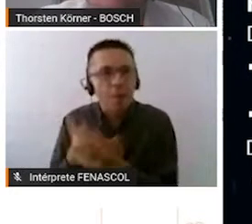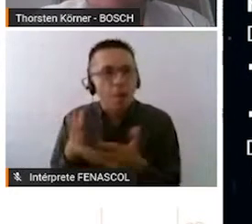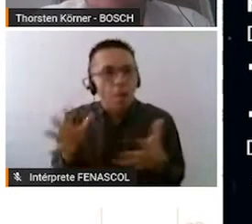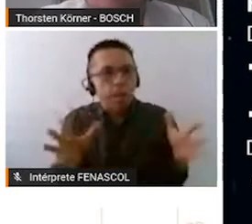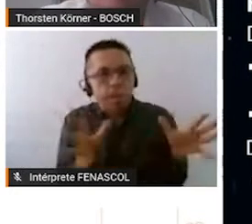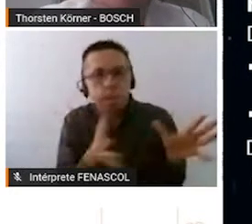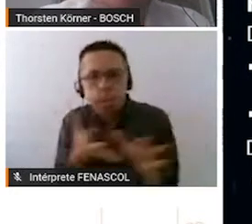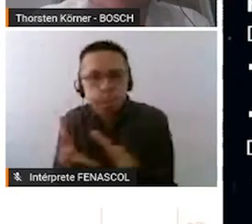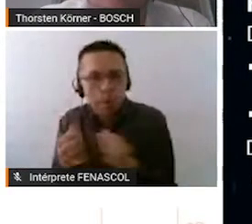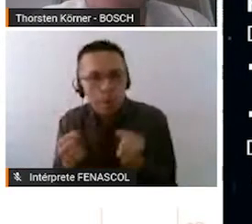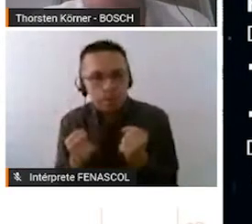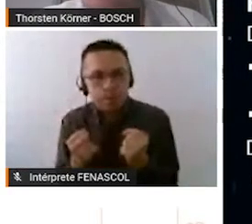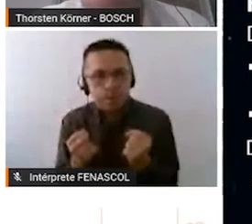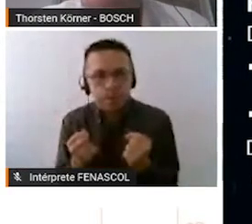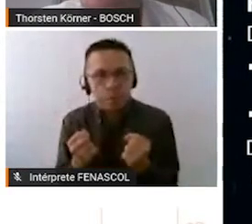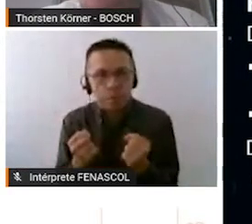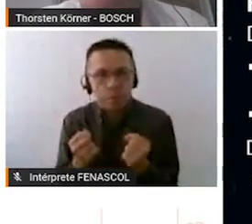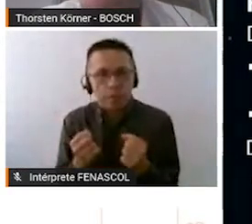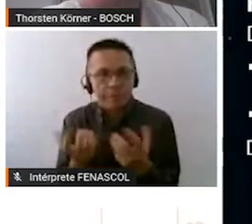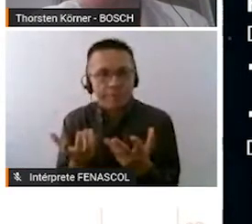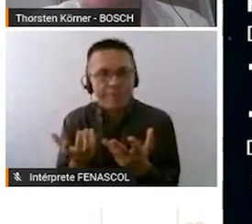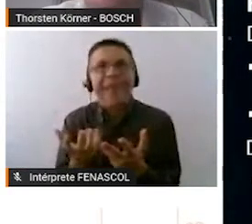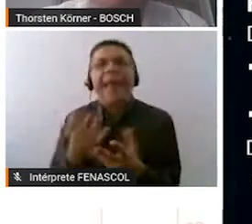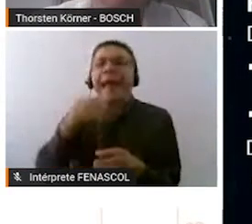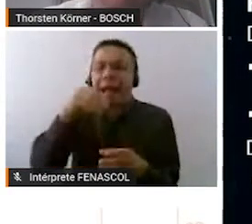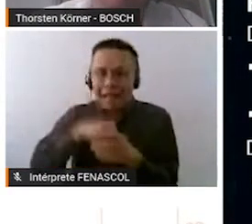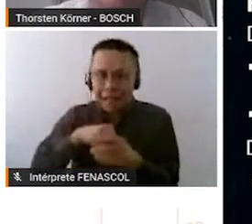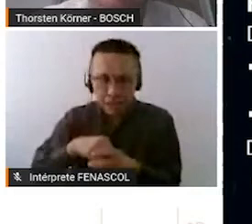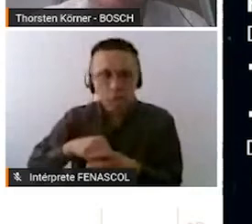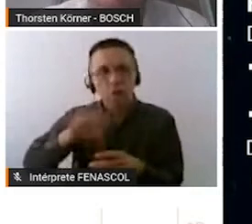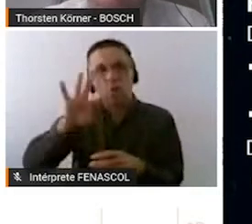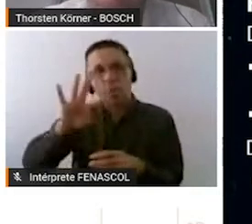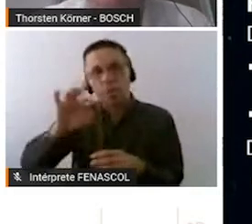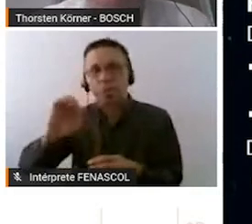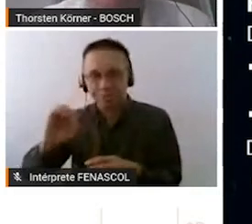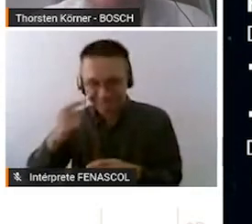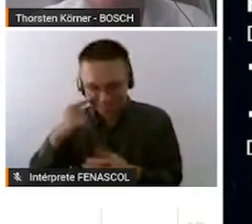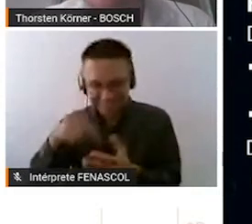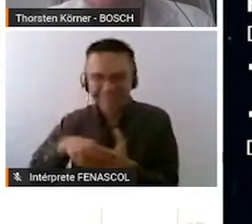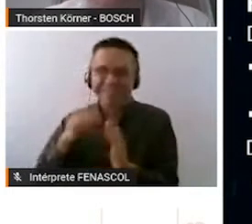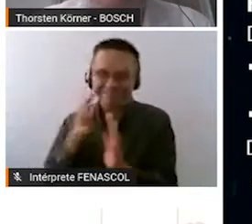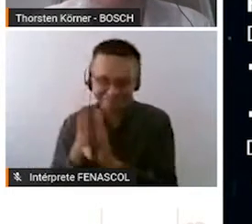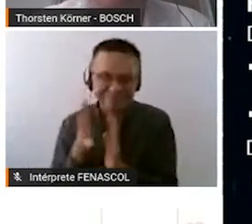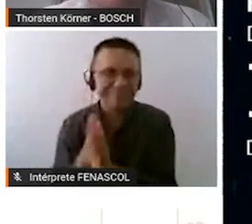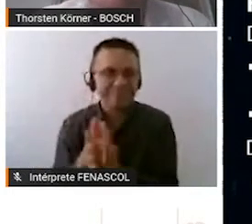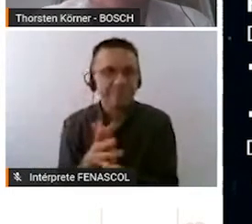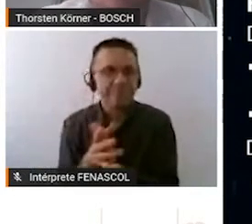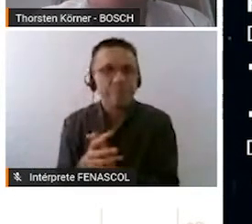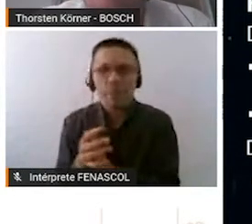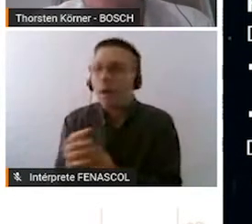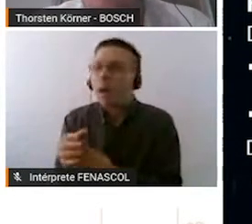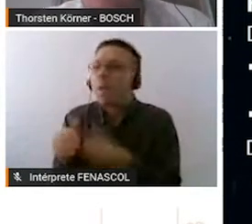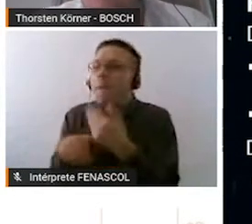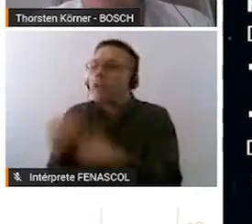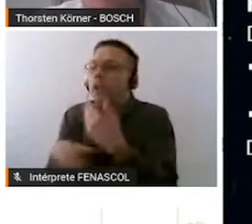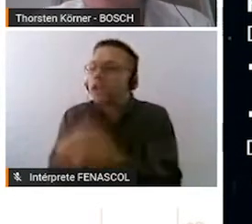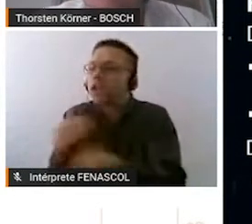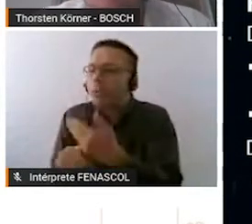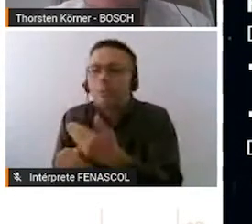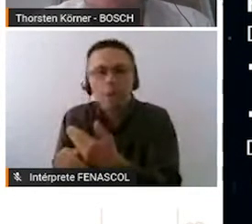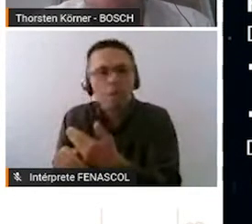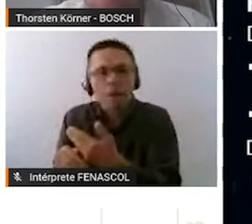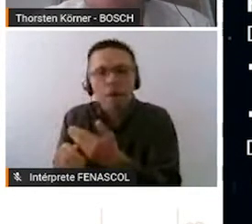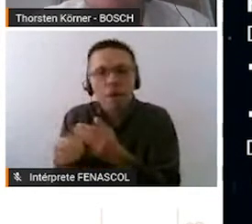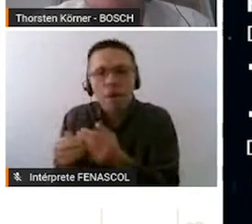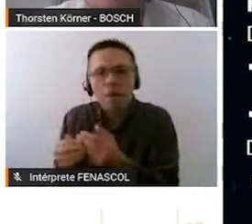Esta es la posibilidad que nos da Industria 4.0, de no solamente observar el proceso como tal, sino